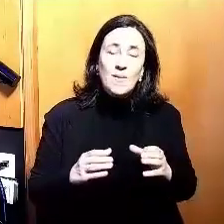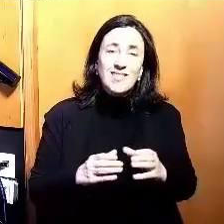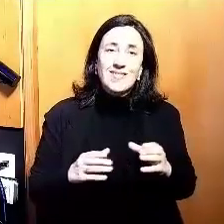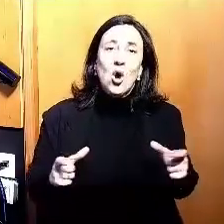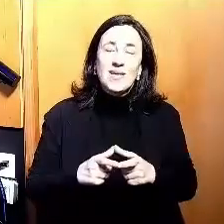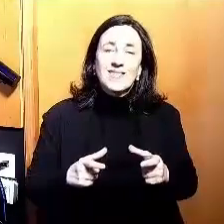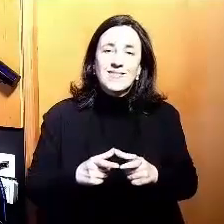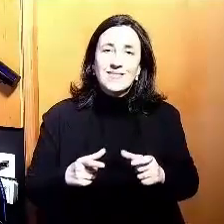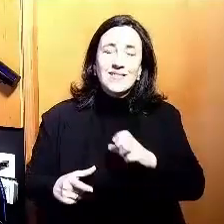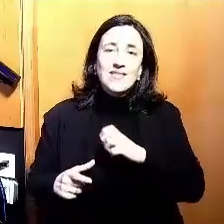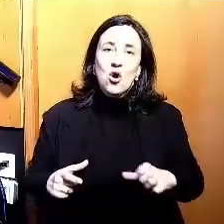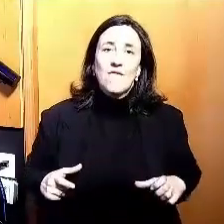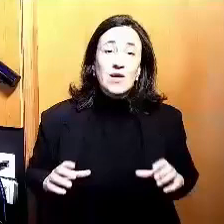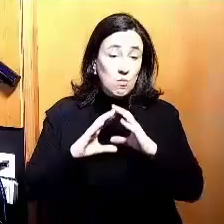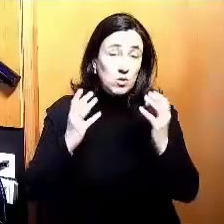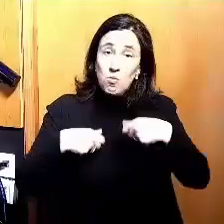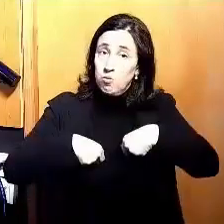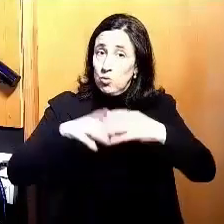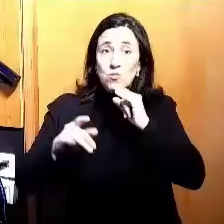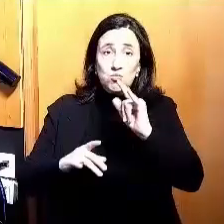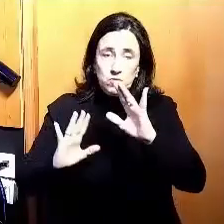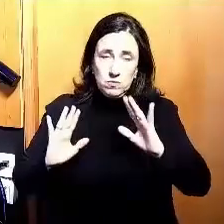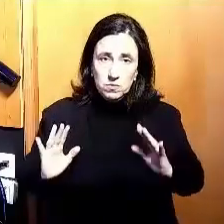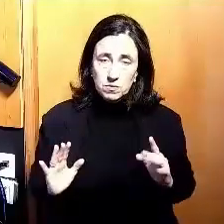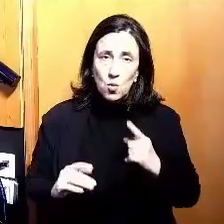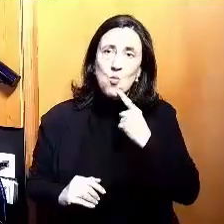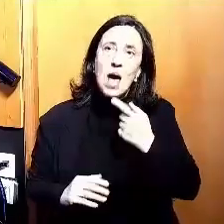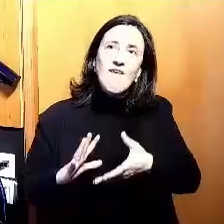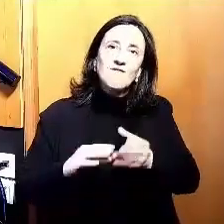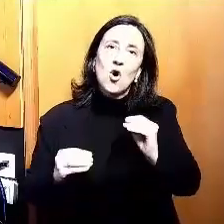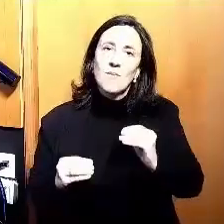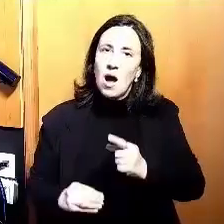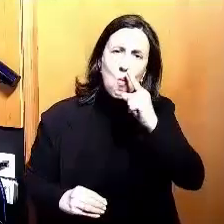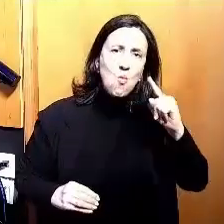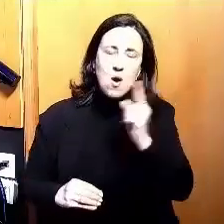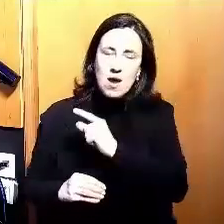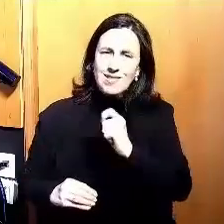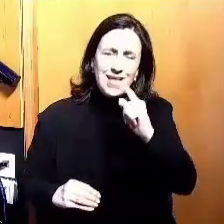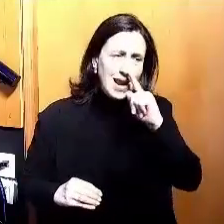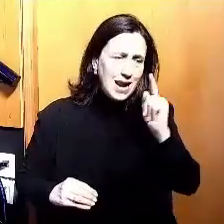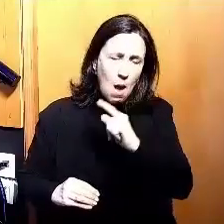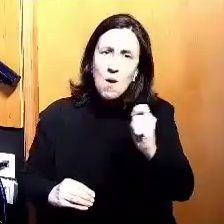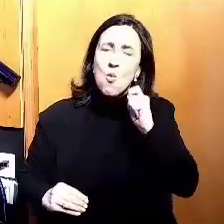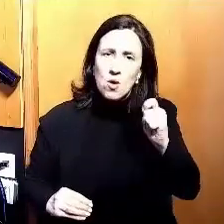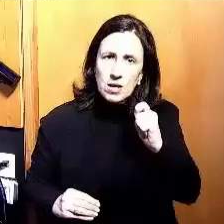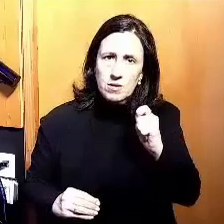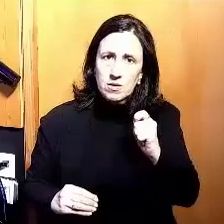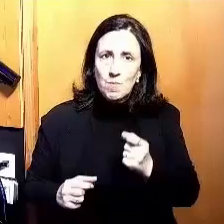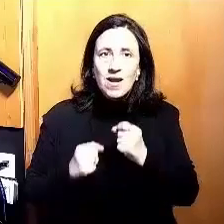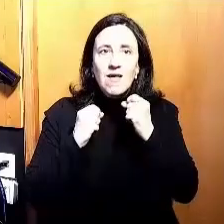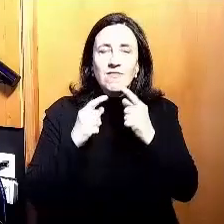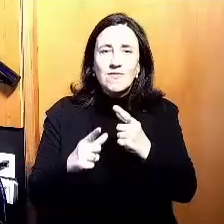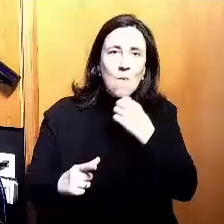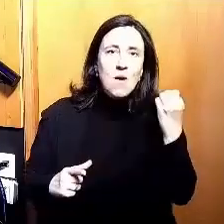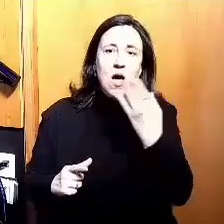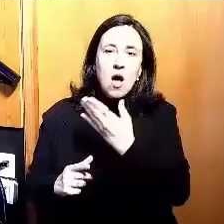mundial. Tienen la opción de hacer lo que quieran. Una medida urgente para energizar